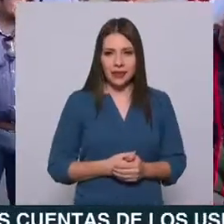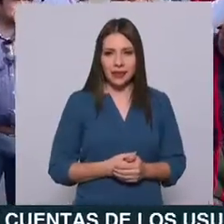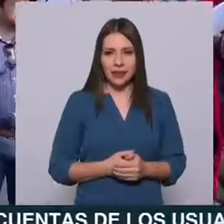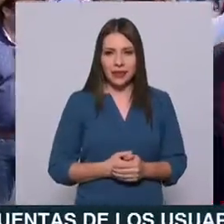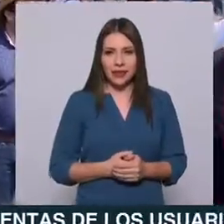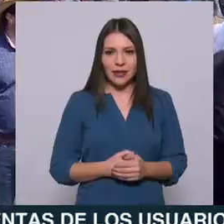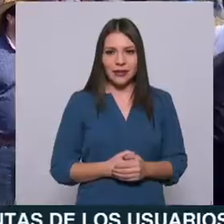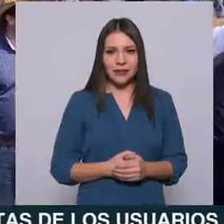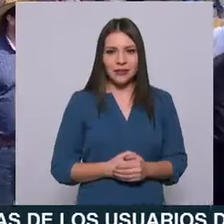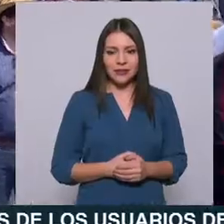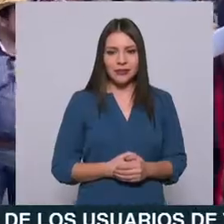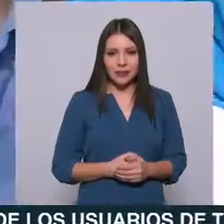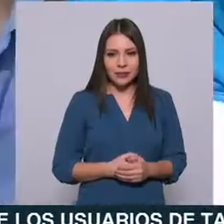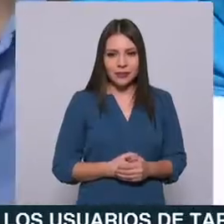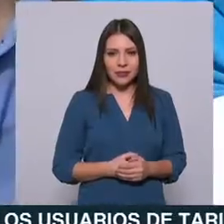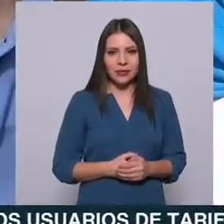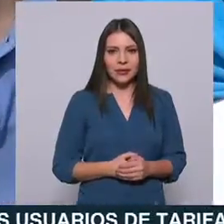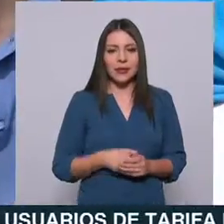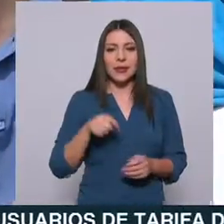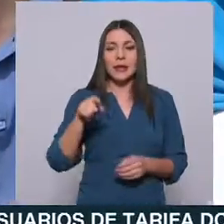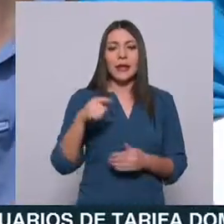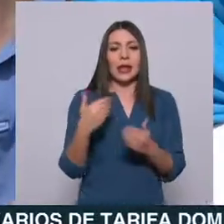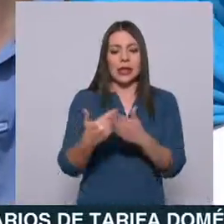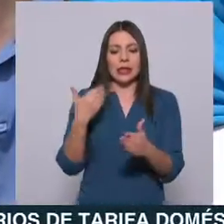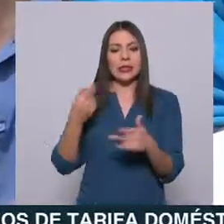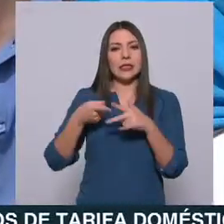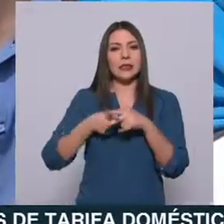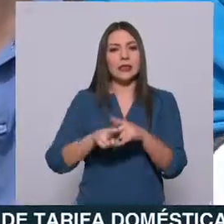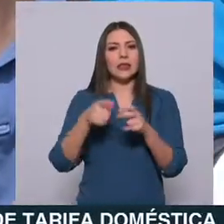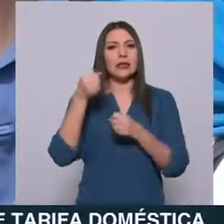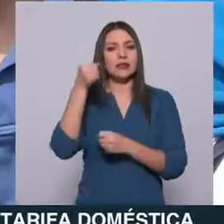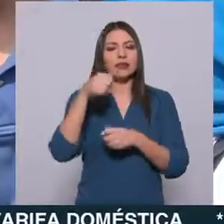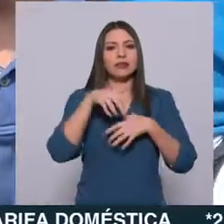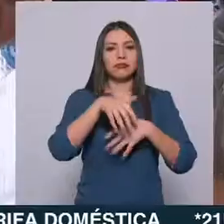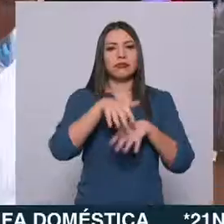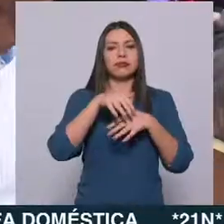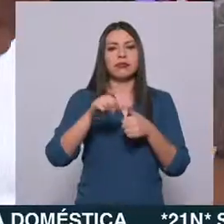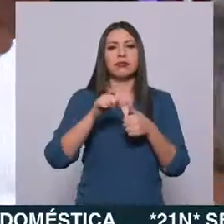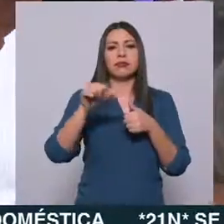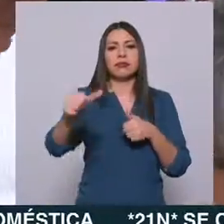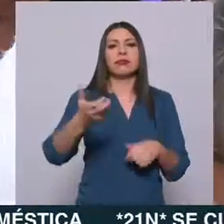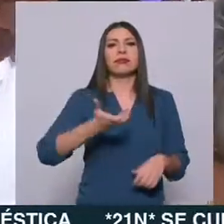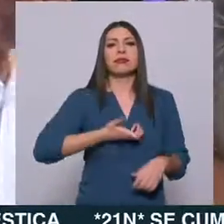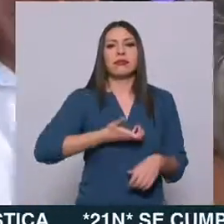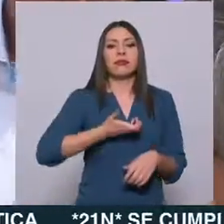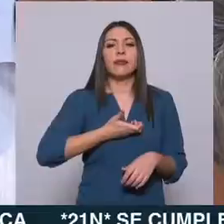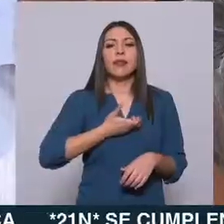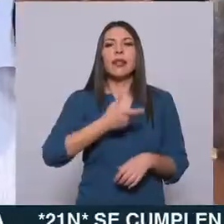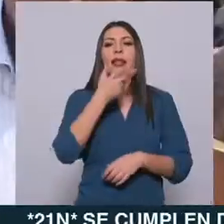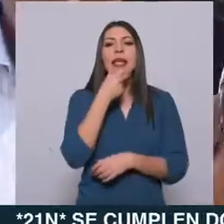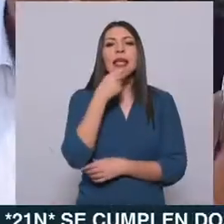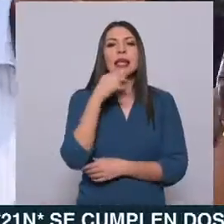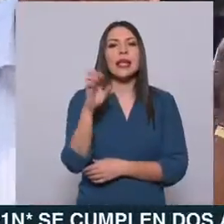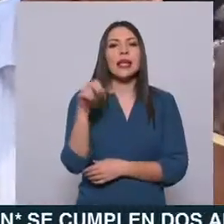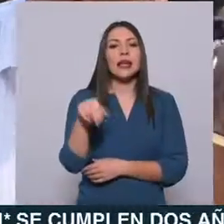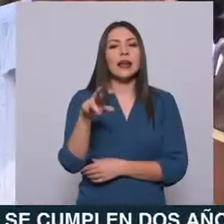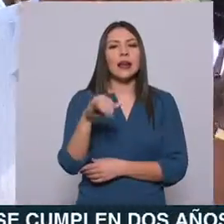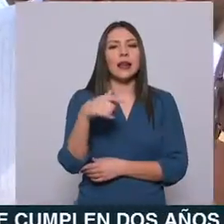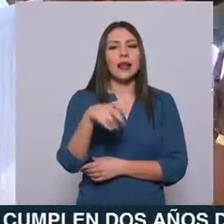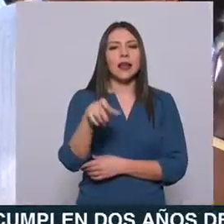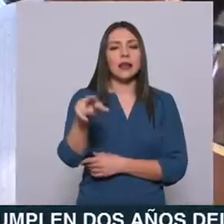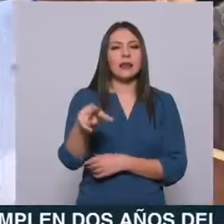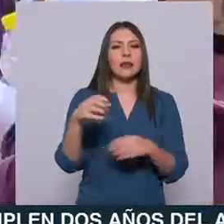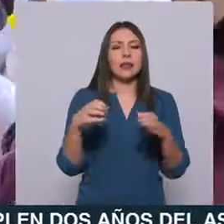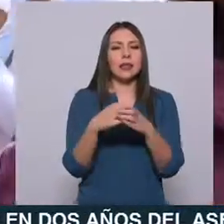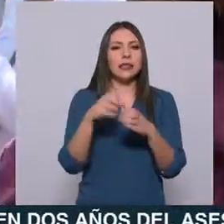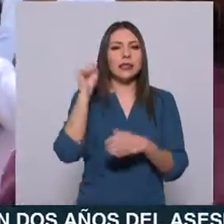la Coordinadora. Antes de iniciar el recorrido hacia el Zócalo capitalino, Enrique Enríquez, secretario general de la sección